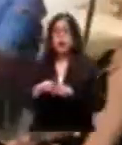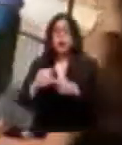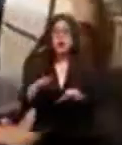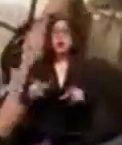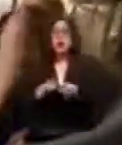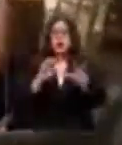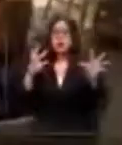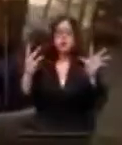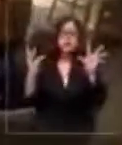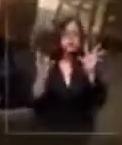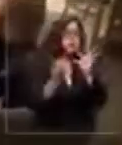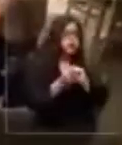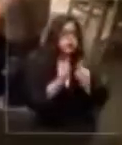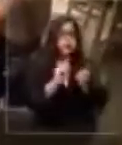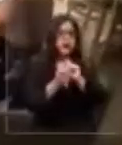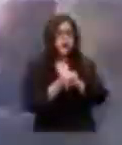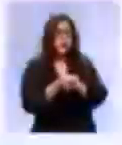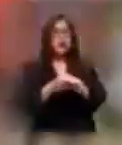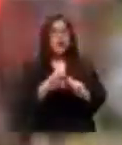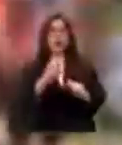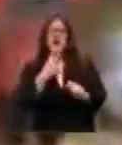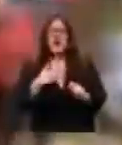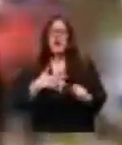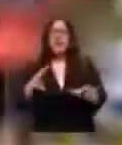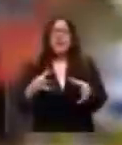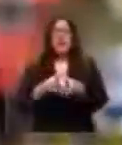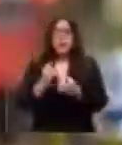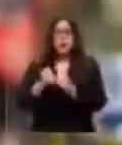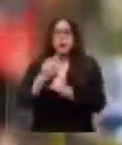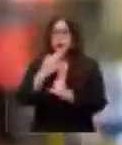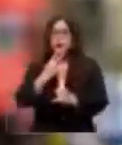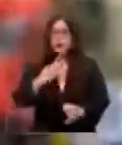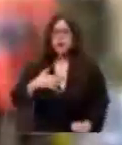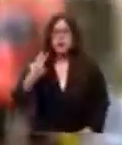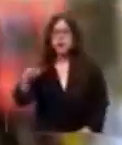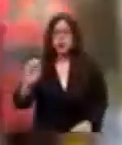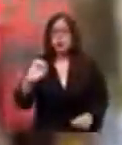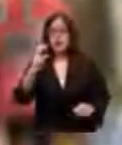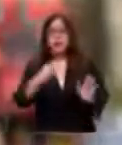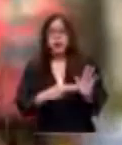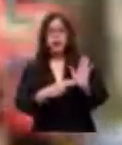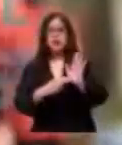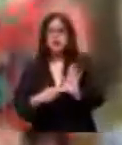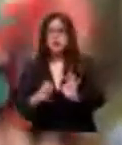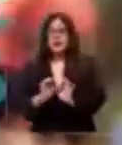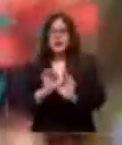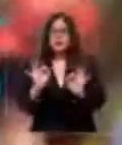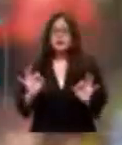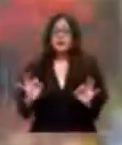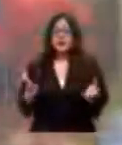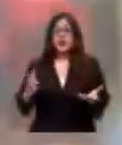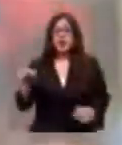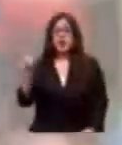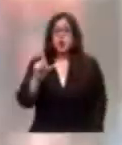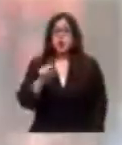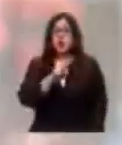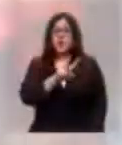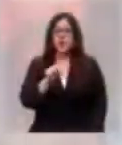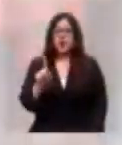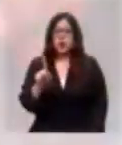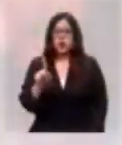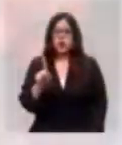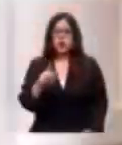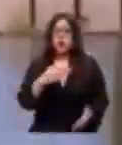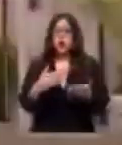cambia su vida y la de su grupo de amigos. El primer episodio se estrenará de manera exclusiva y excepcional este lunes 21